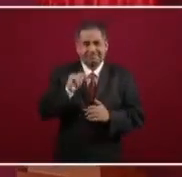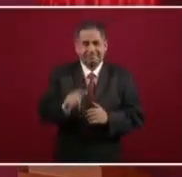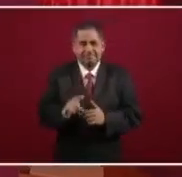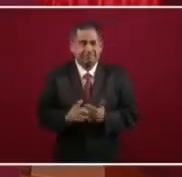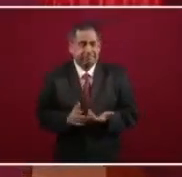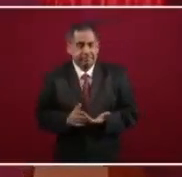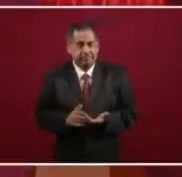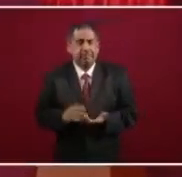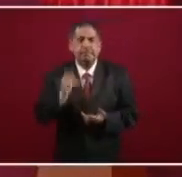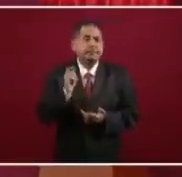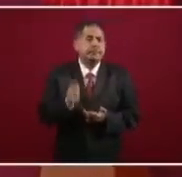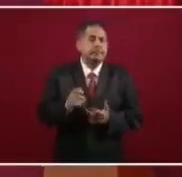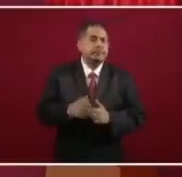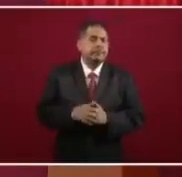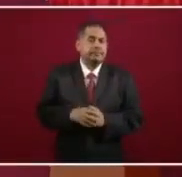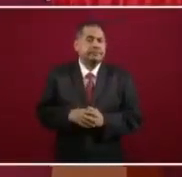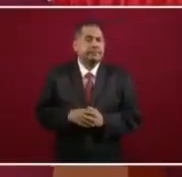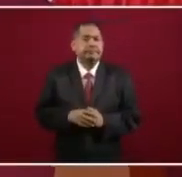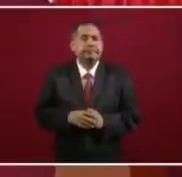no solo